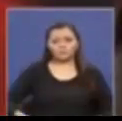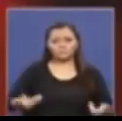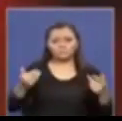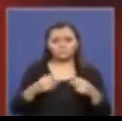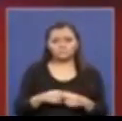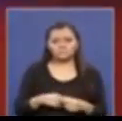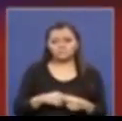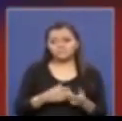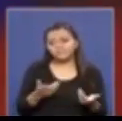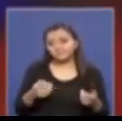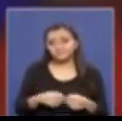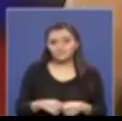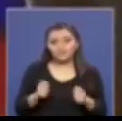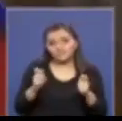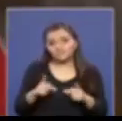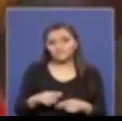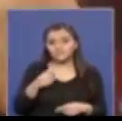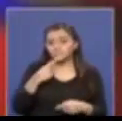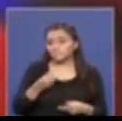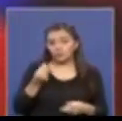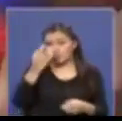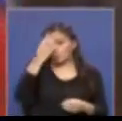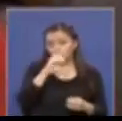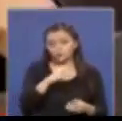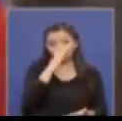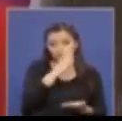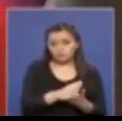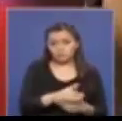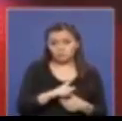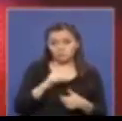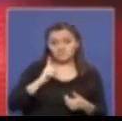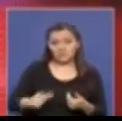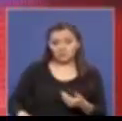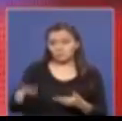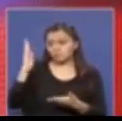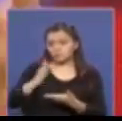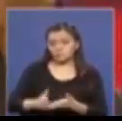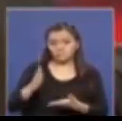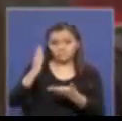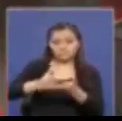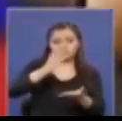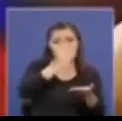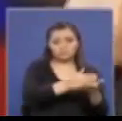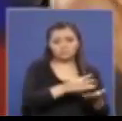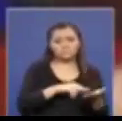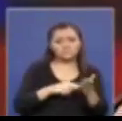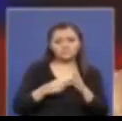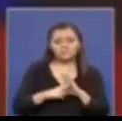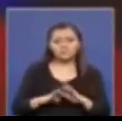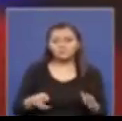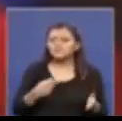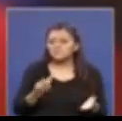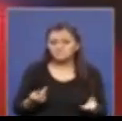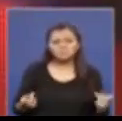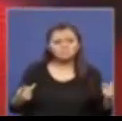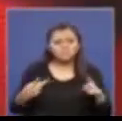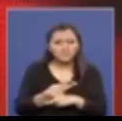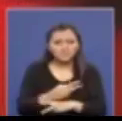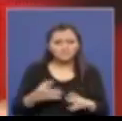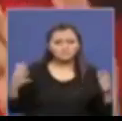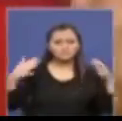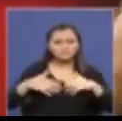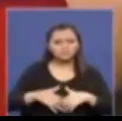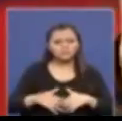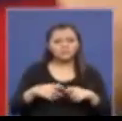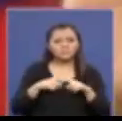etcétera, para los niños. Significa menos educación, menos salud, y si deprime aún más la economía. Es exactamente lo contrario de lo que hay que hacer en el caso del